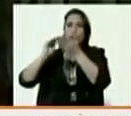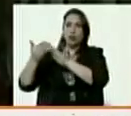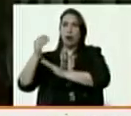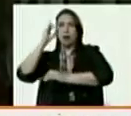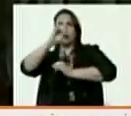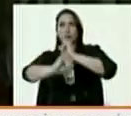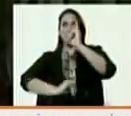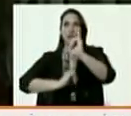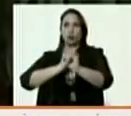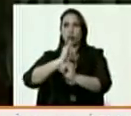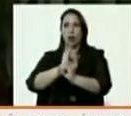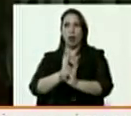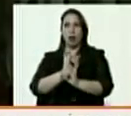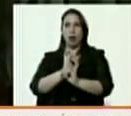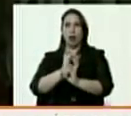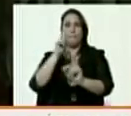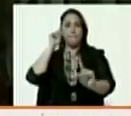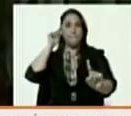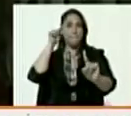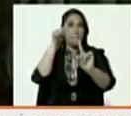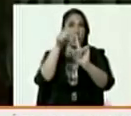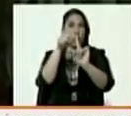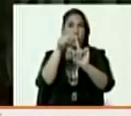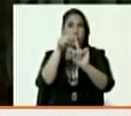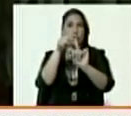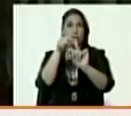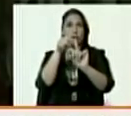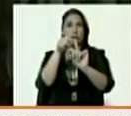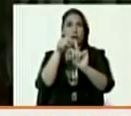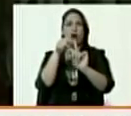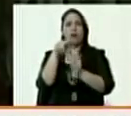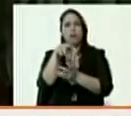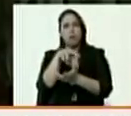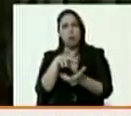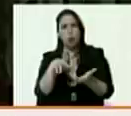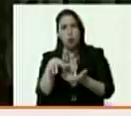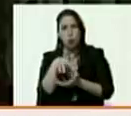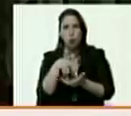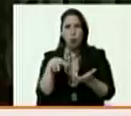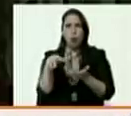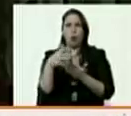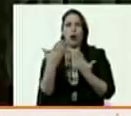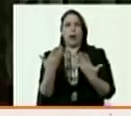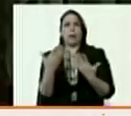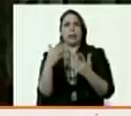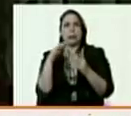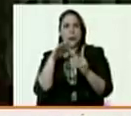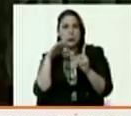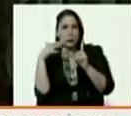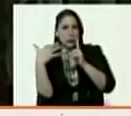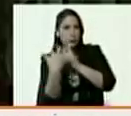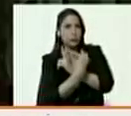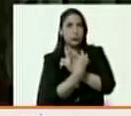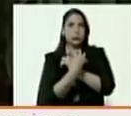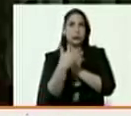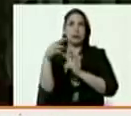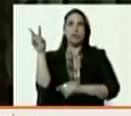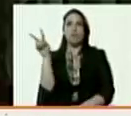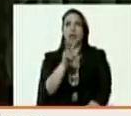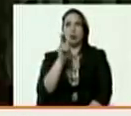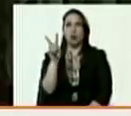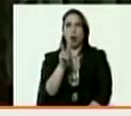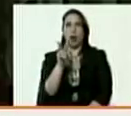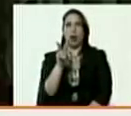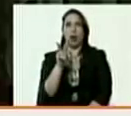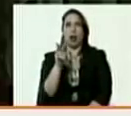internacional, en el marco de las circunstancias que rodean a Venezuela y